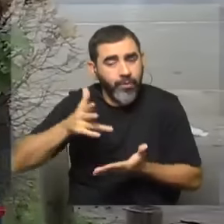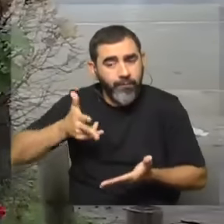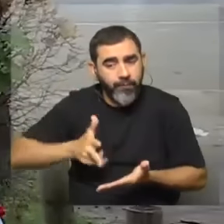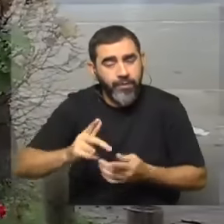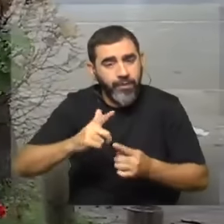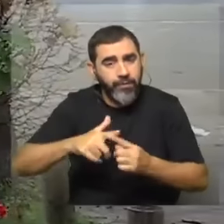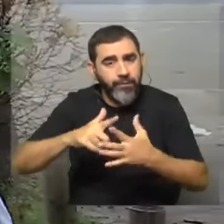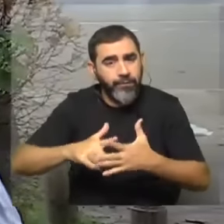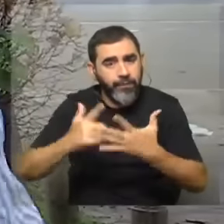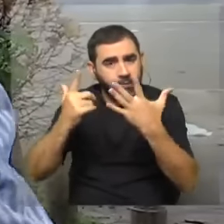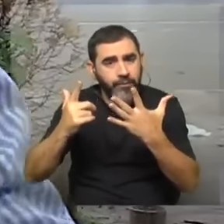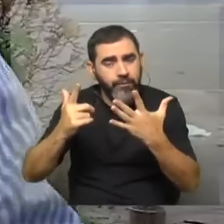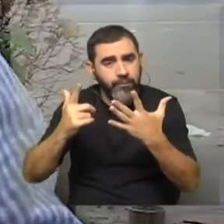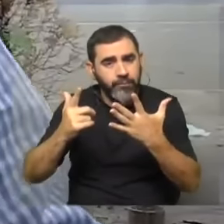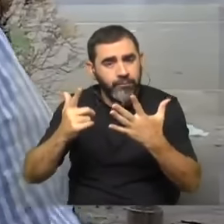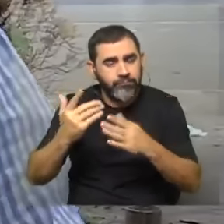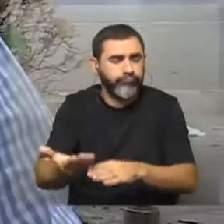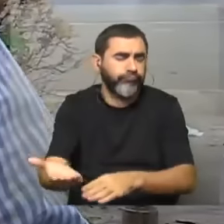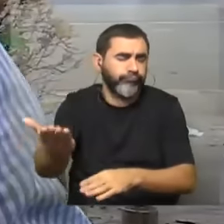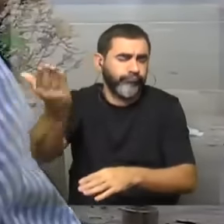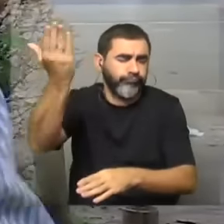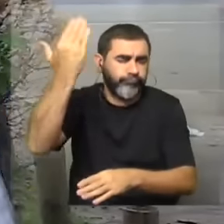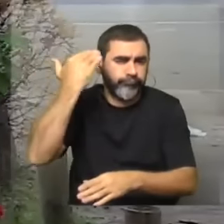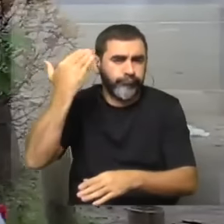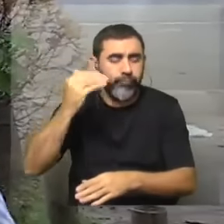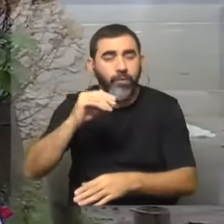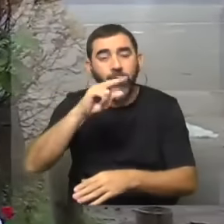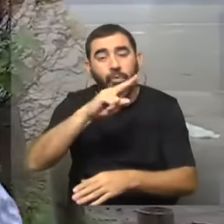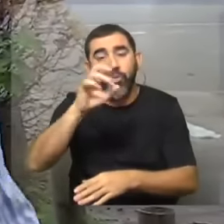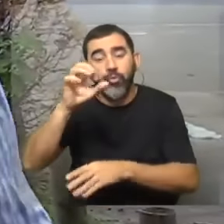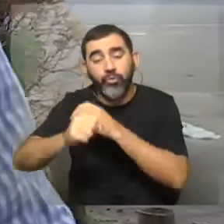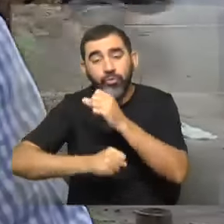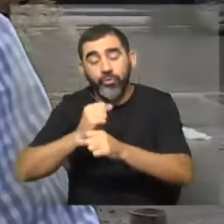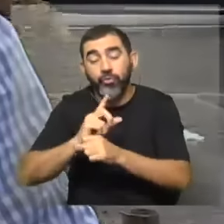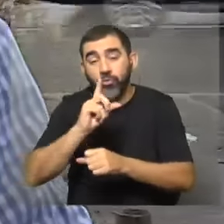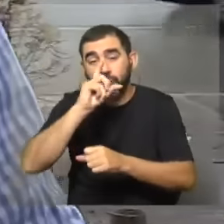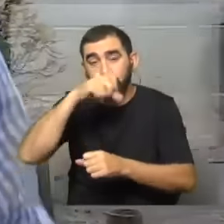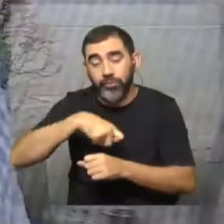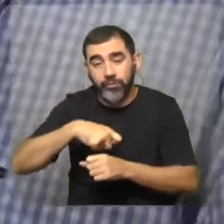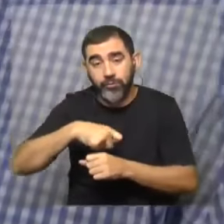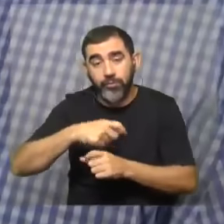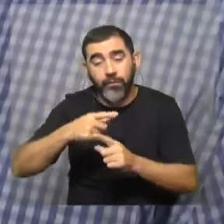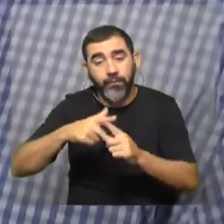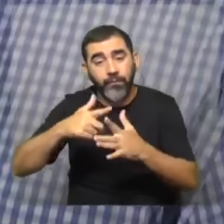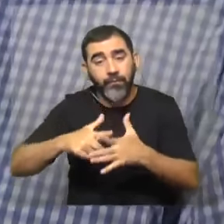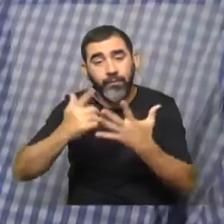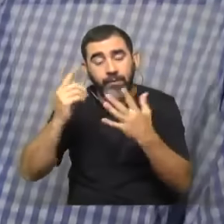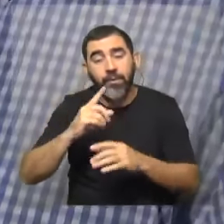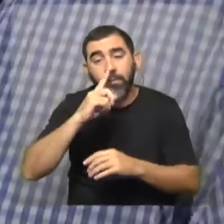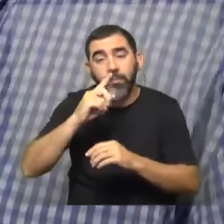los festejos y lo hizo mucho tiempo atrás los 200 años de Montevideo se festejaron en